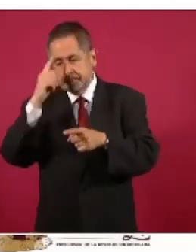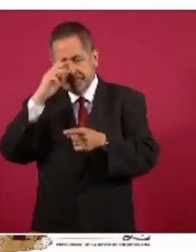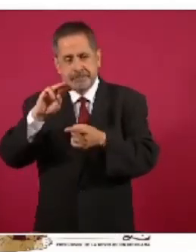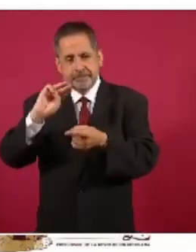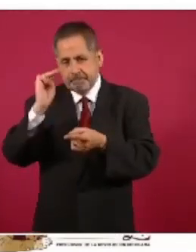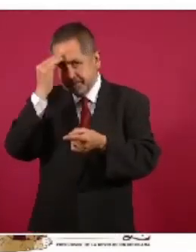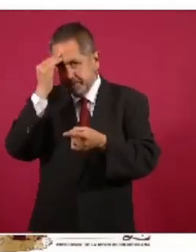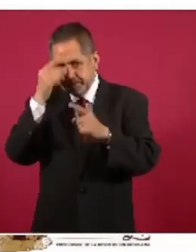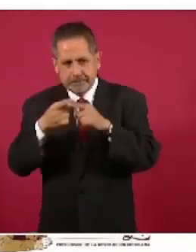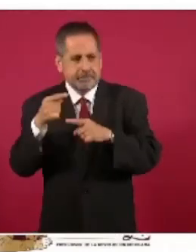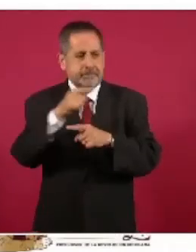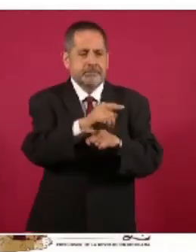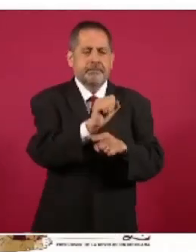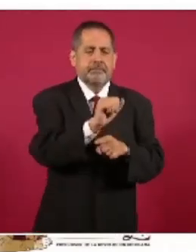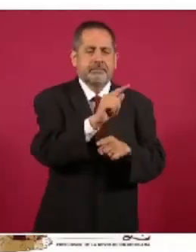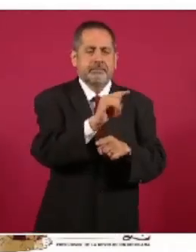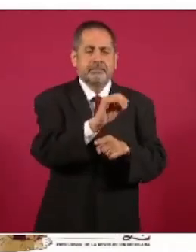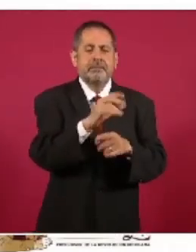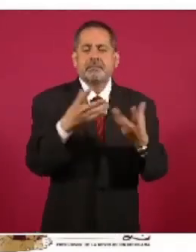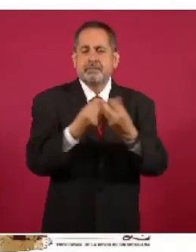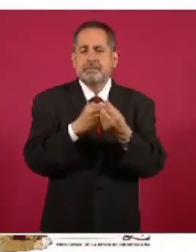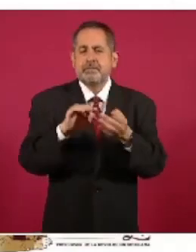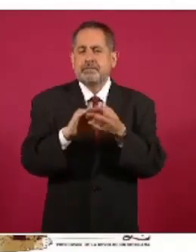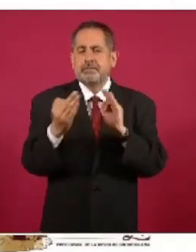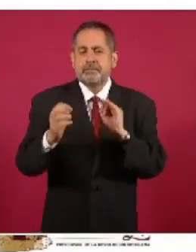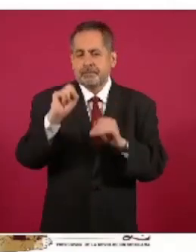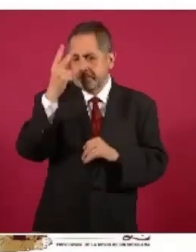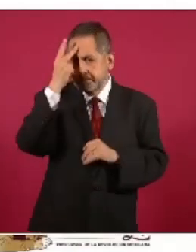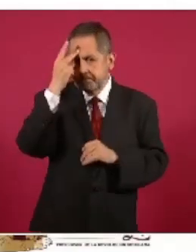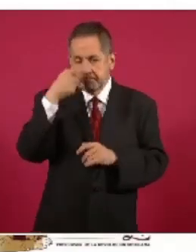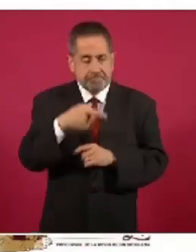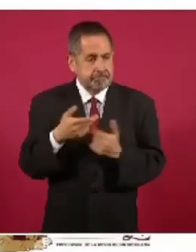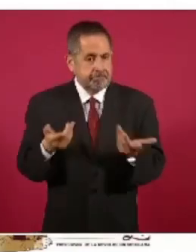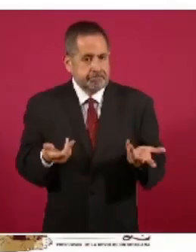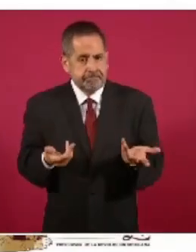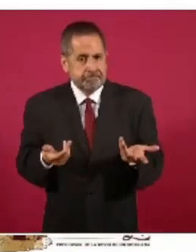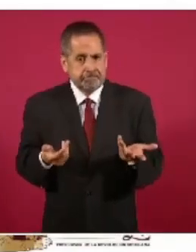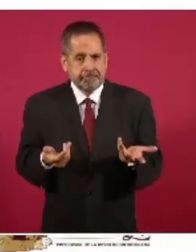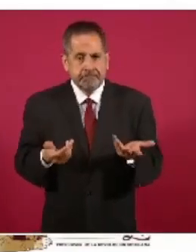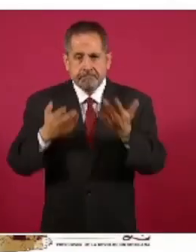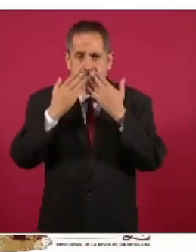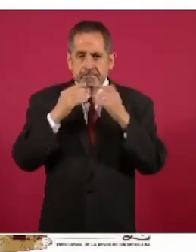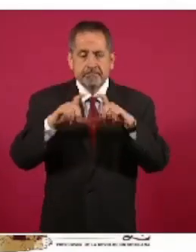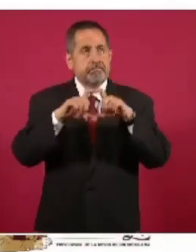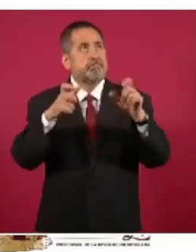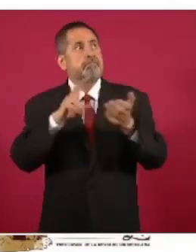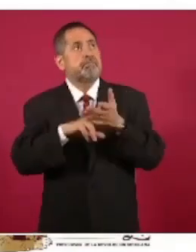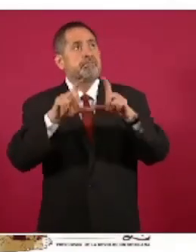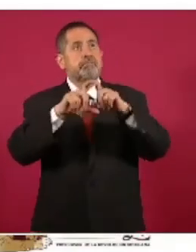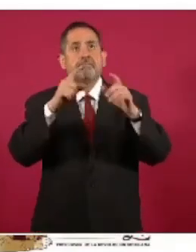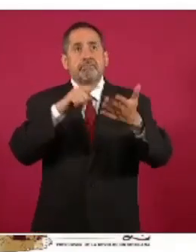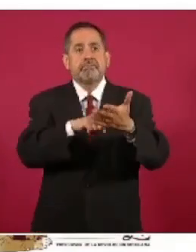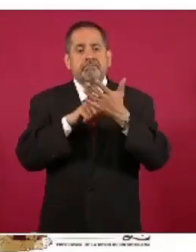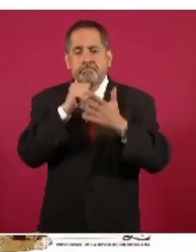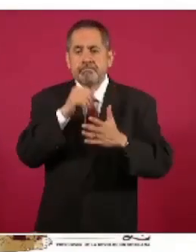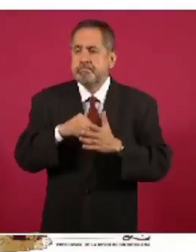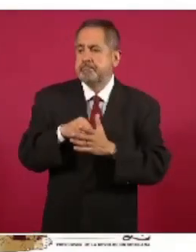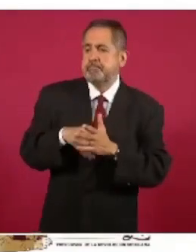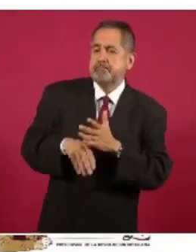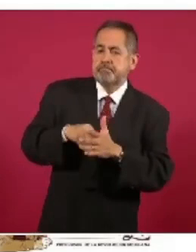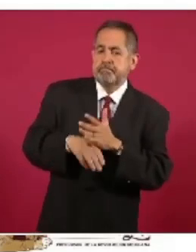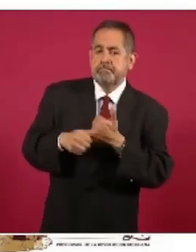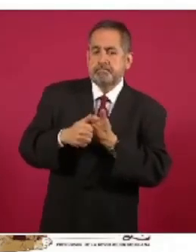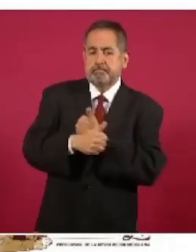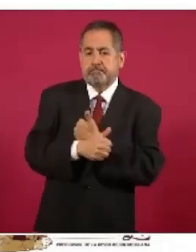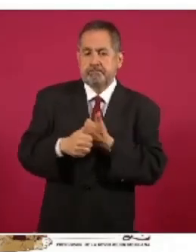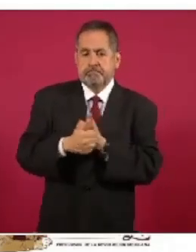Matehuala-Saltillo, en San Luis Potosí, donde no exhibía el precio, tenía nada más